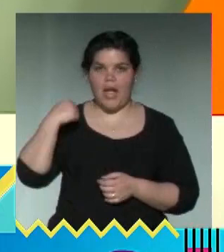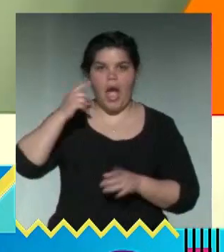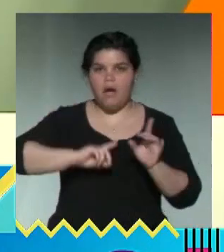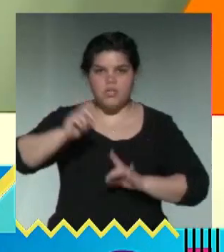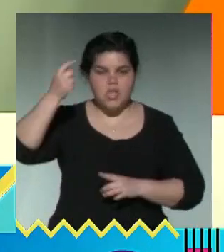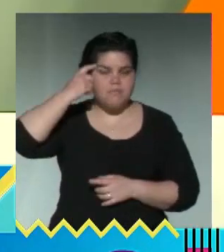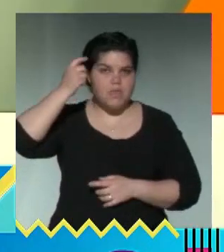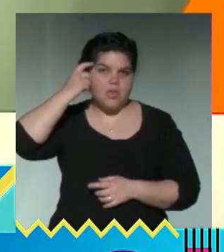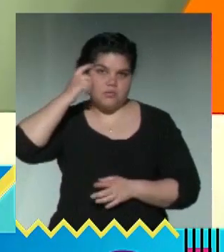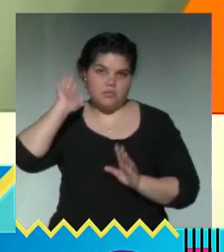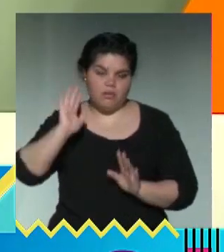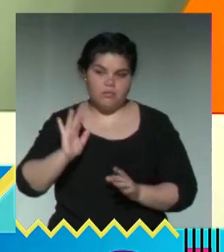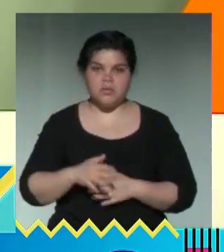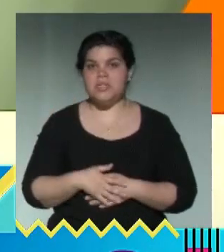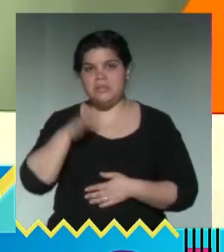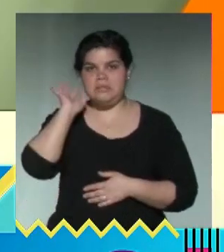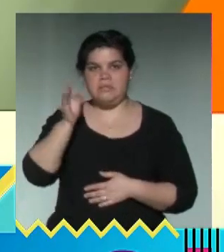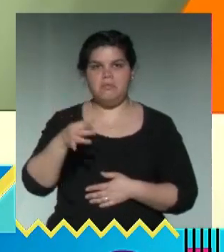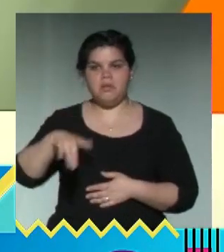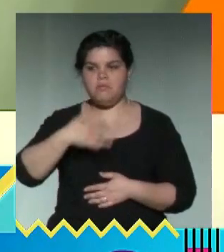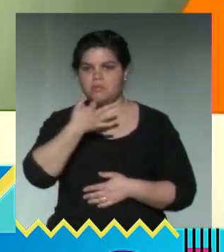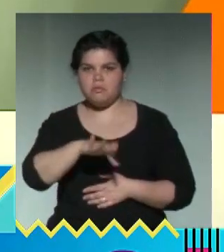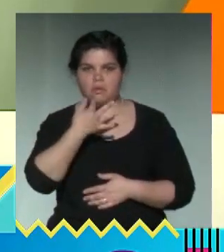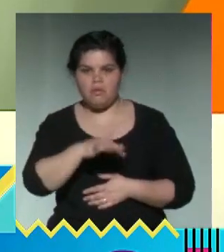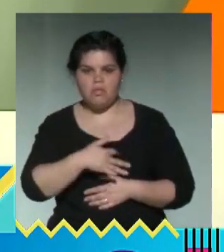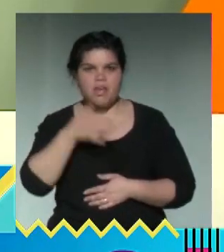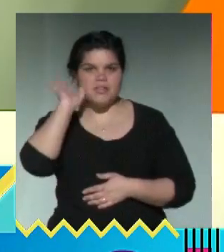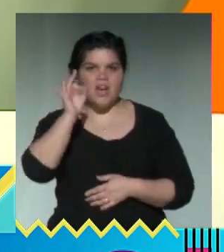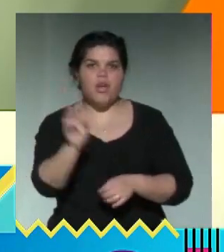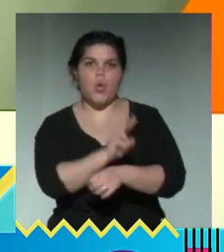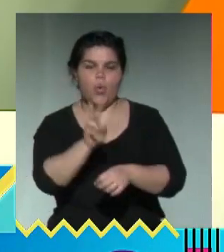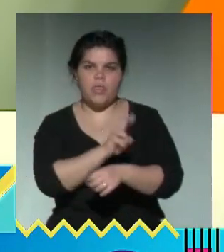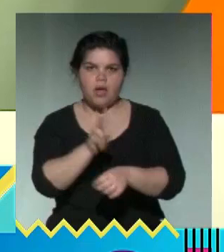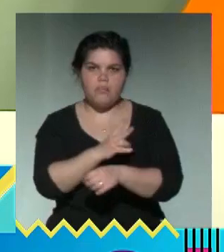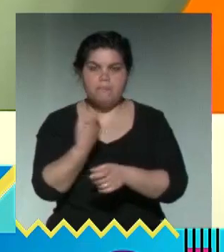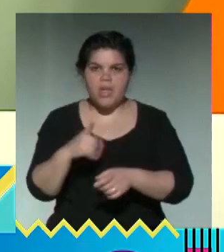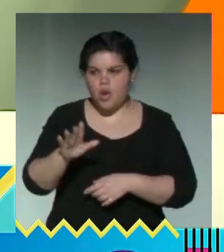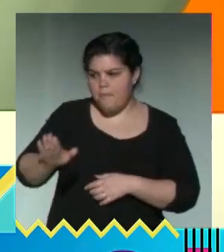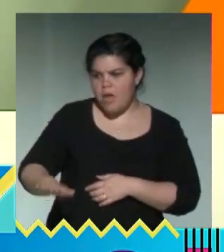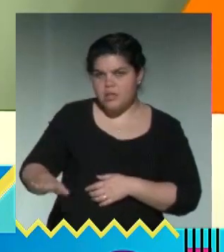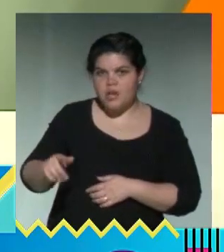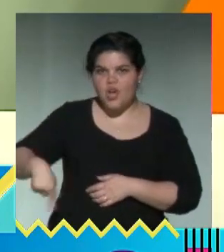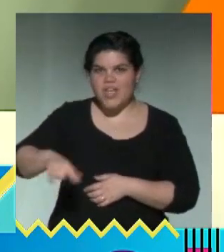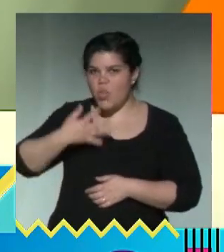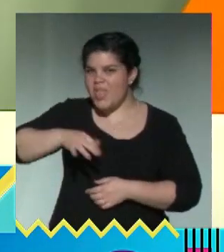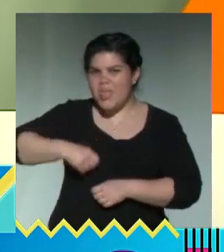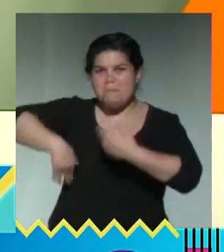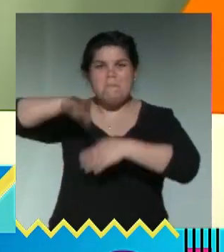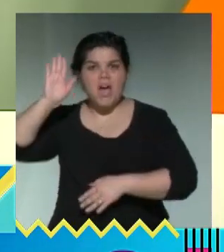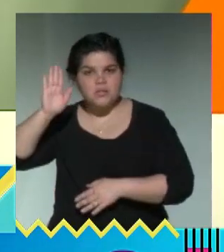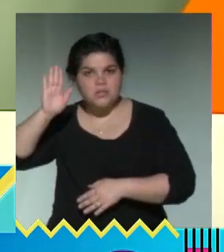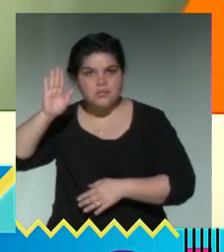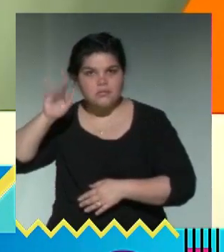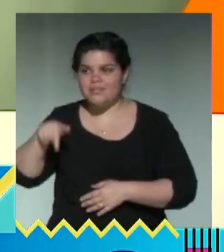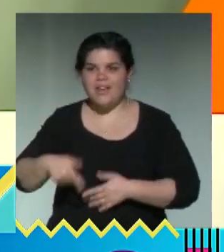de alguna manera uno entiende que tiene bastante conciencia, y a la vez ve como los niños más chicos tienen aún más conciencia de